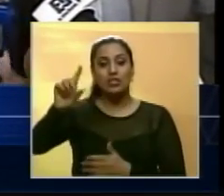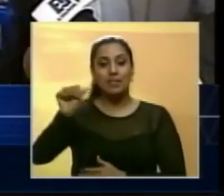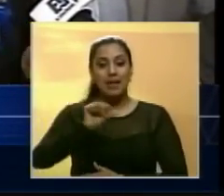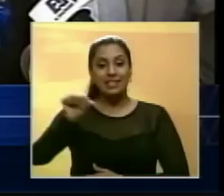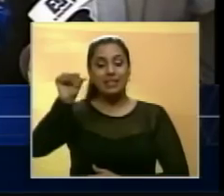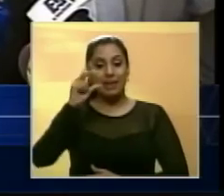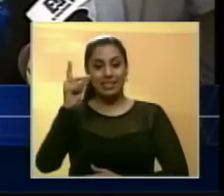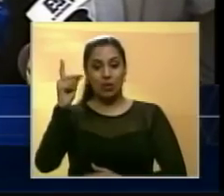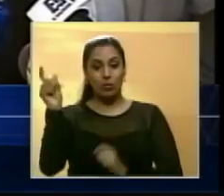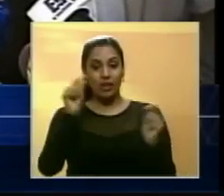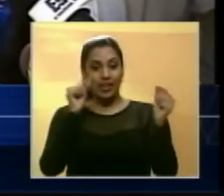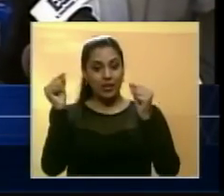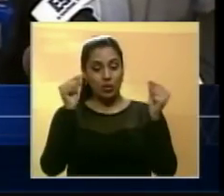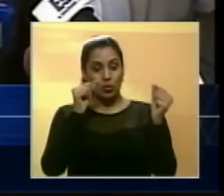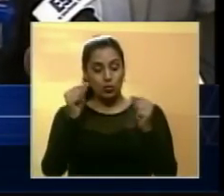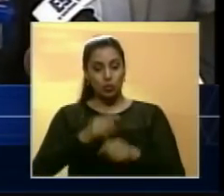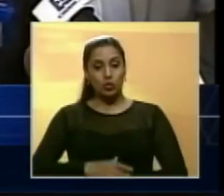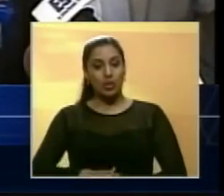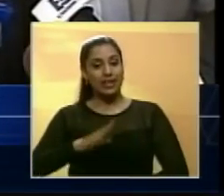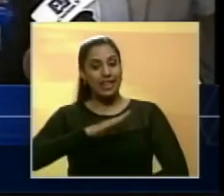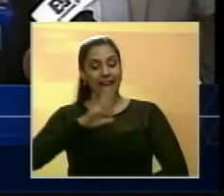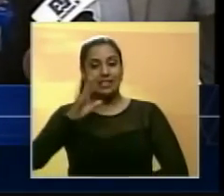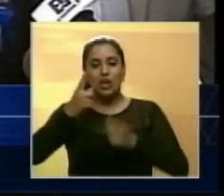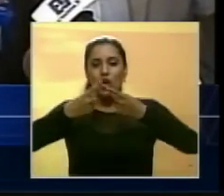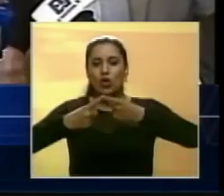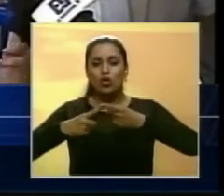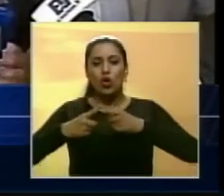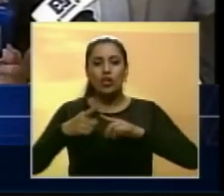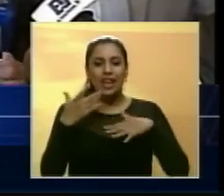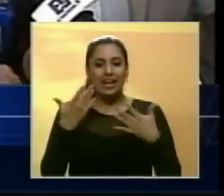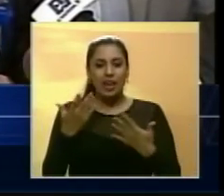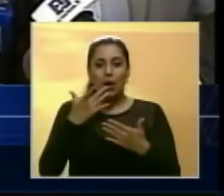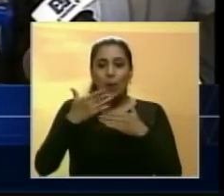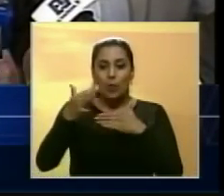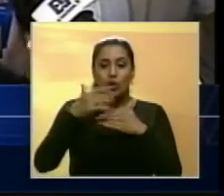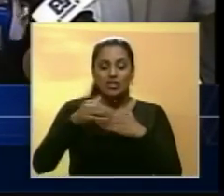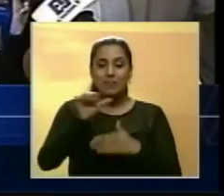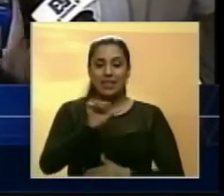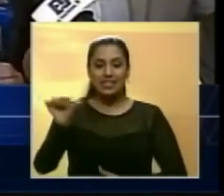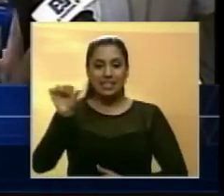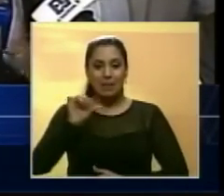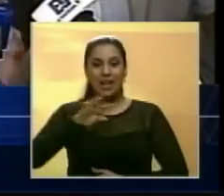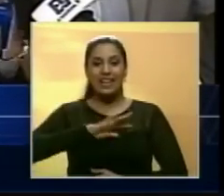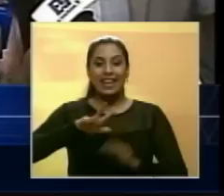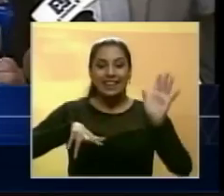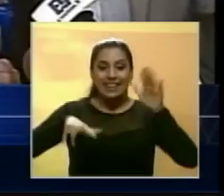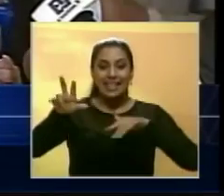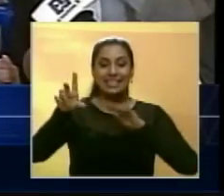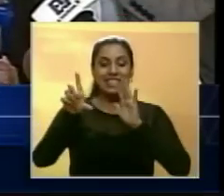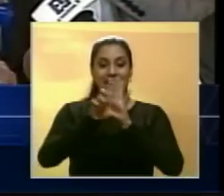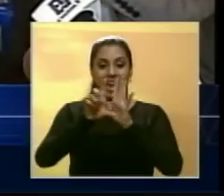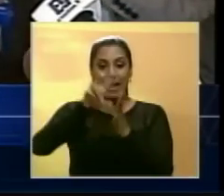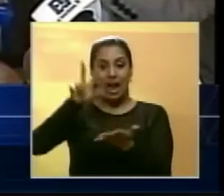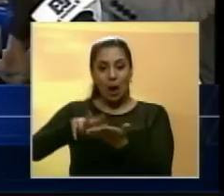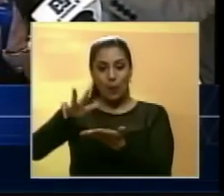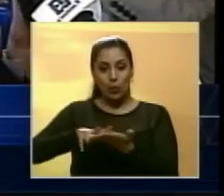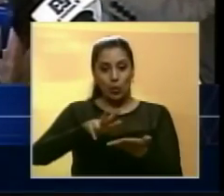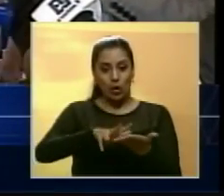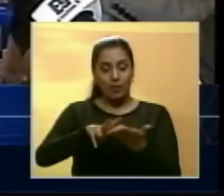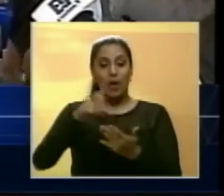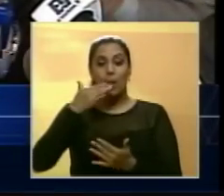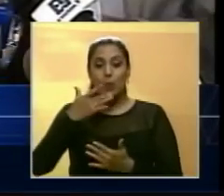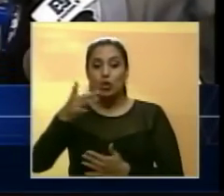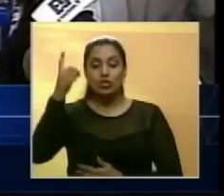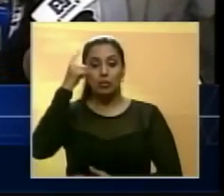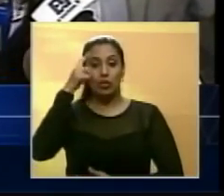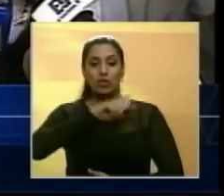en segunda discusión. Eso llevaría a un total de que en las próximas semanas tendríamos 13 leyes aprobadas. En los